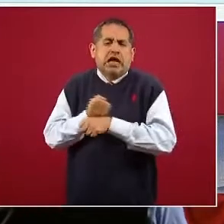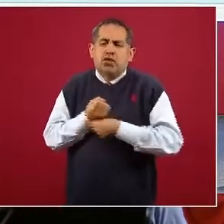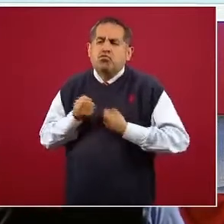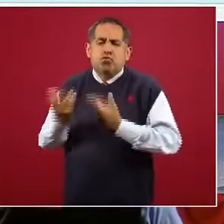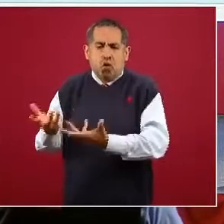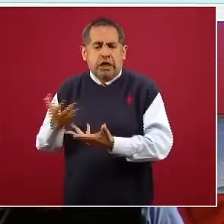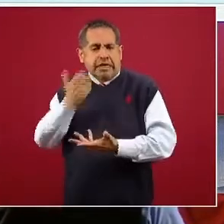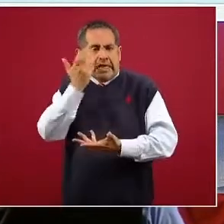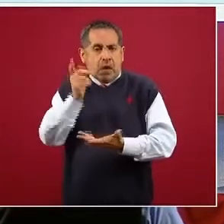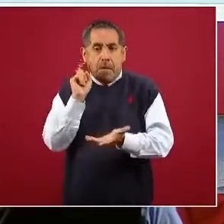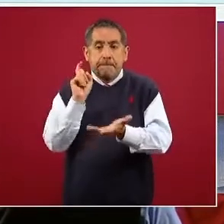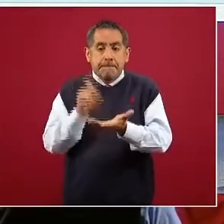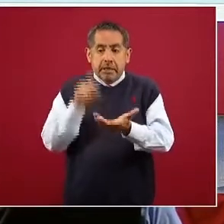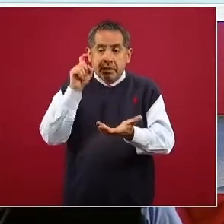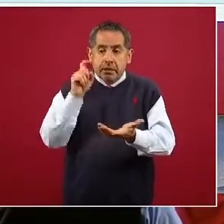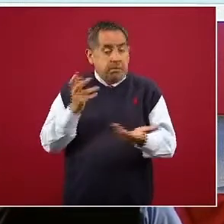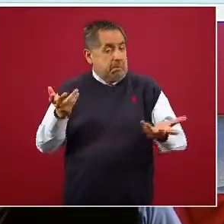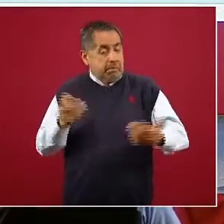favor.